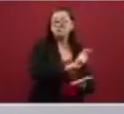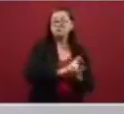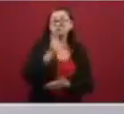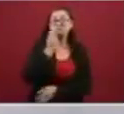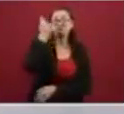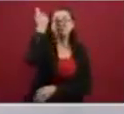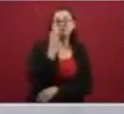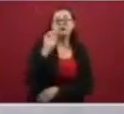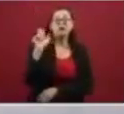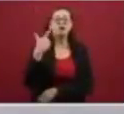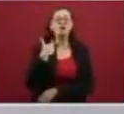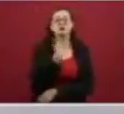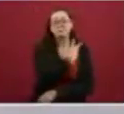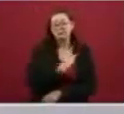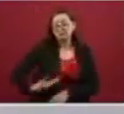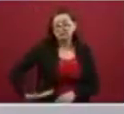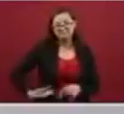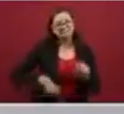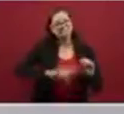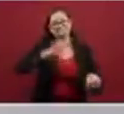República.